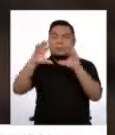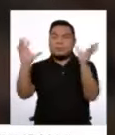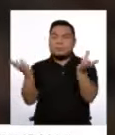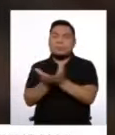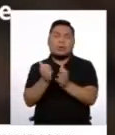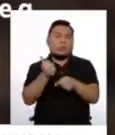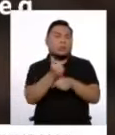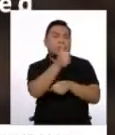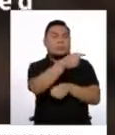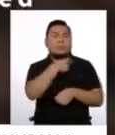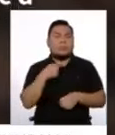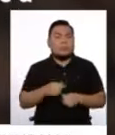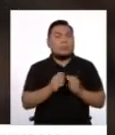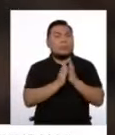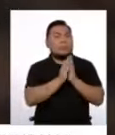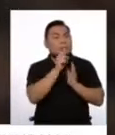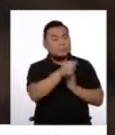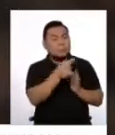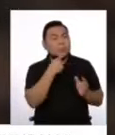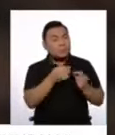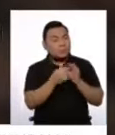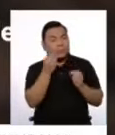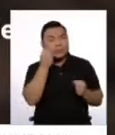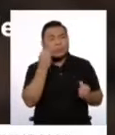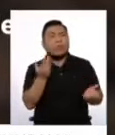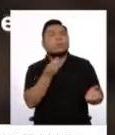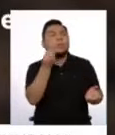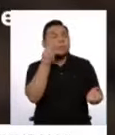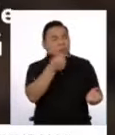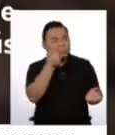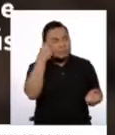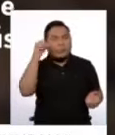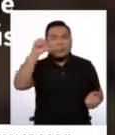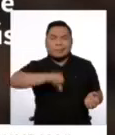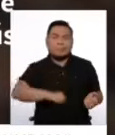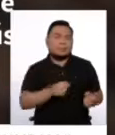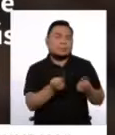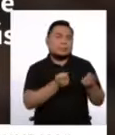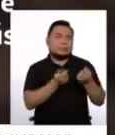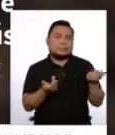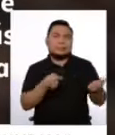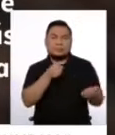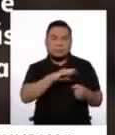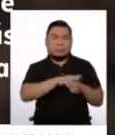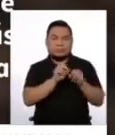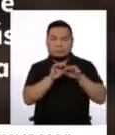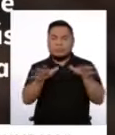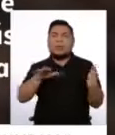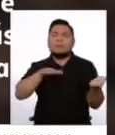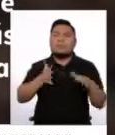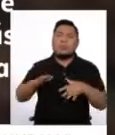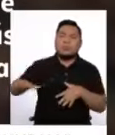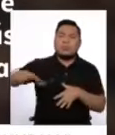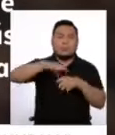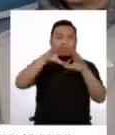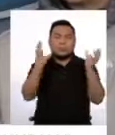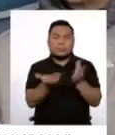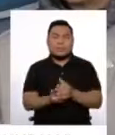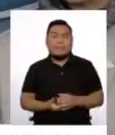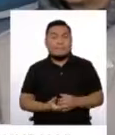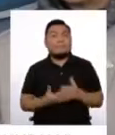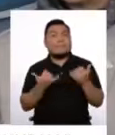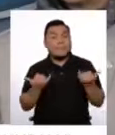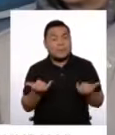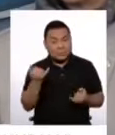Por favor, explíquenle al tonto que fue la incompetencia de China y nada más lo que causó esta matanza mundial. En los